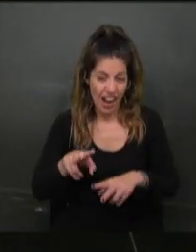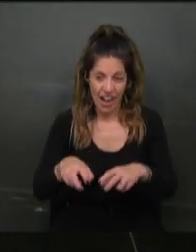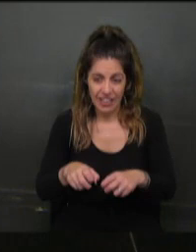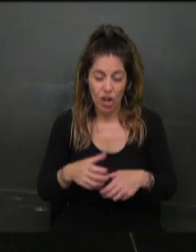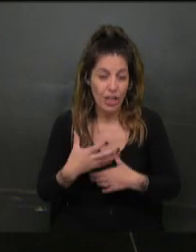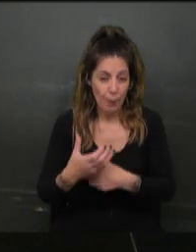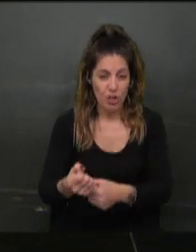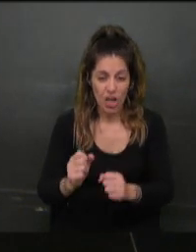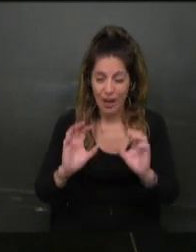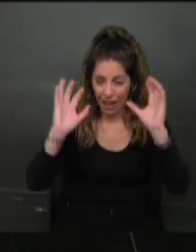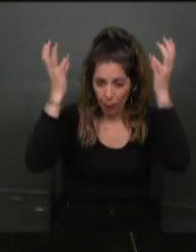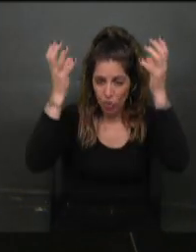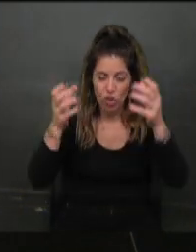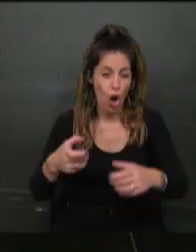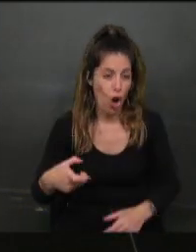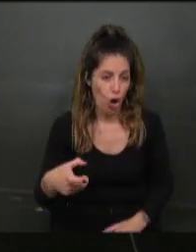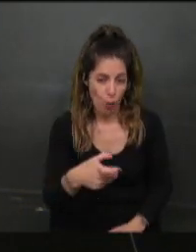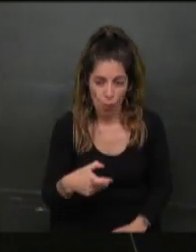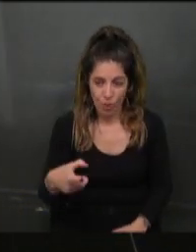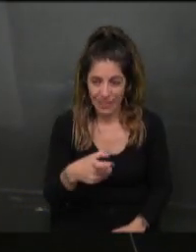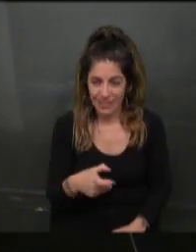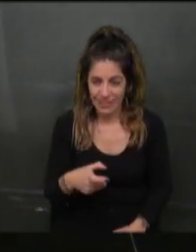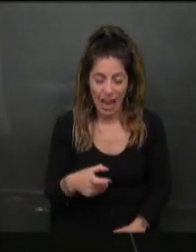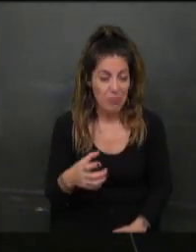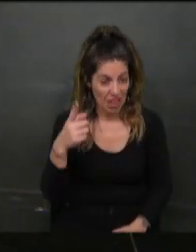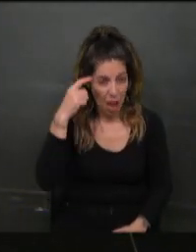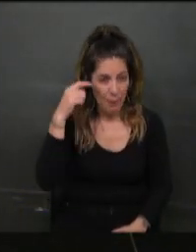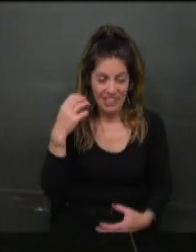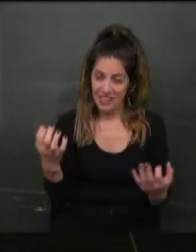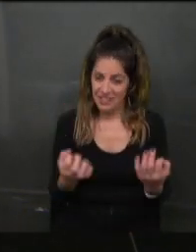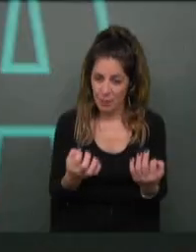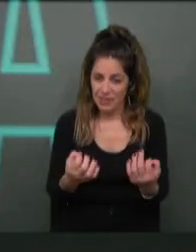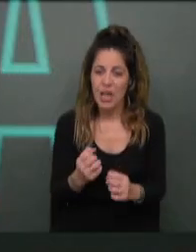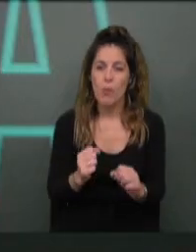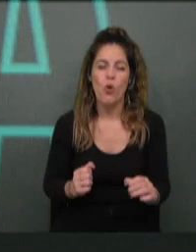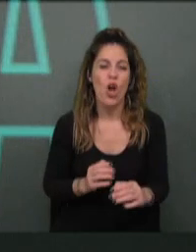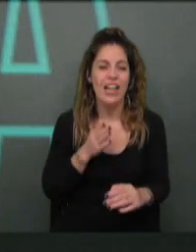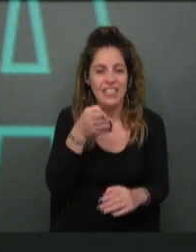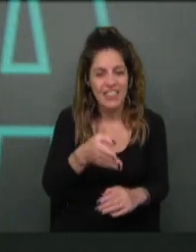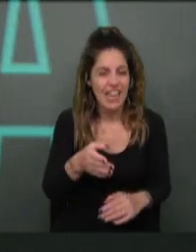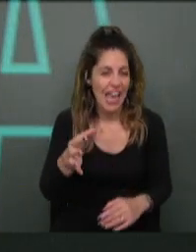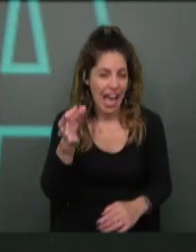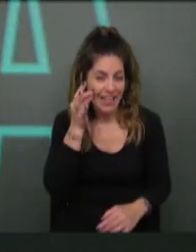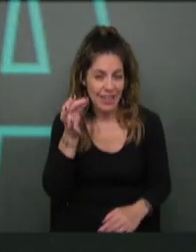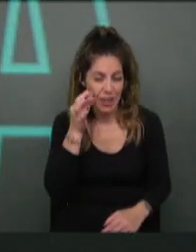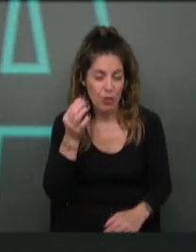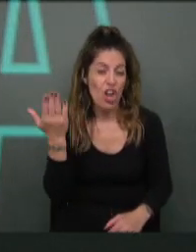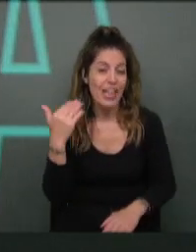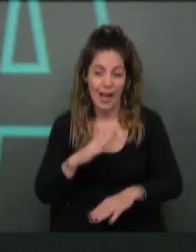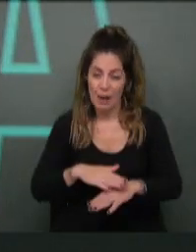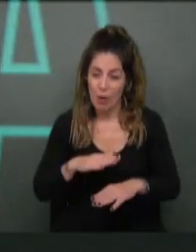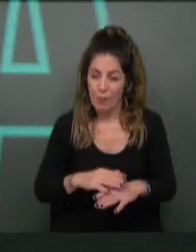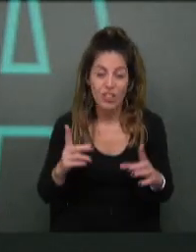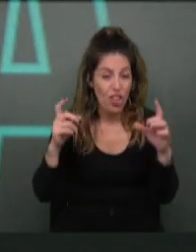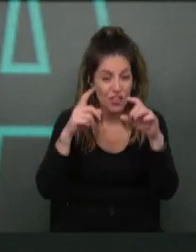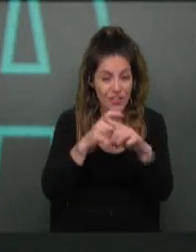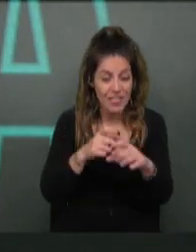Revolución comunista unas experiencias muy particulares que logró Galiano eh pudo acceder a testimonios que en ese momento eran muy difíciles para un